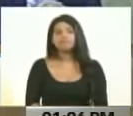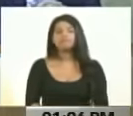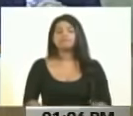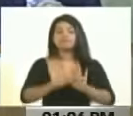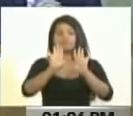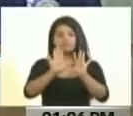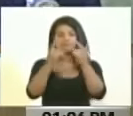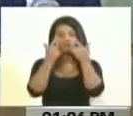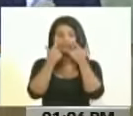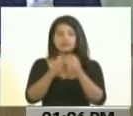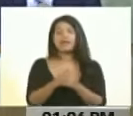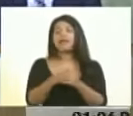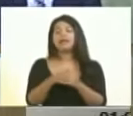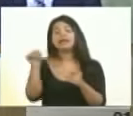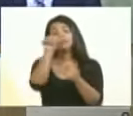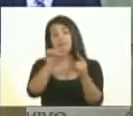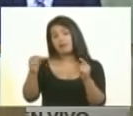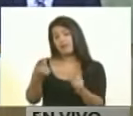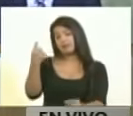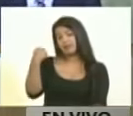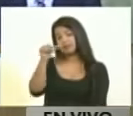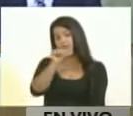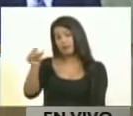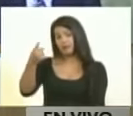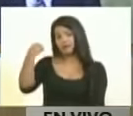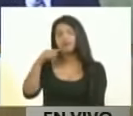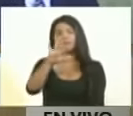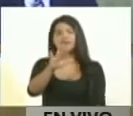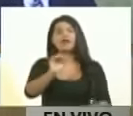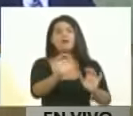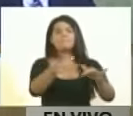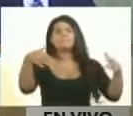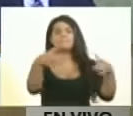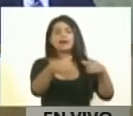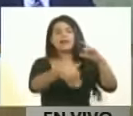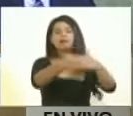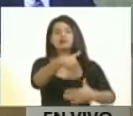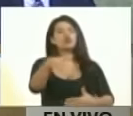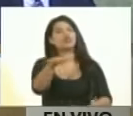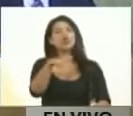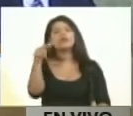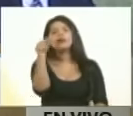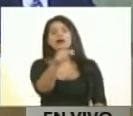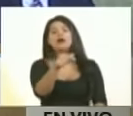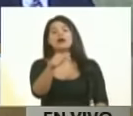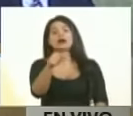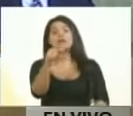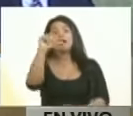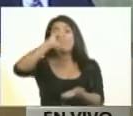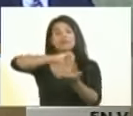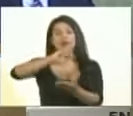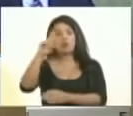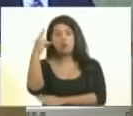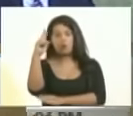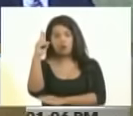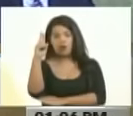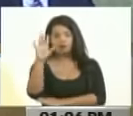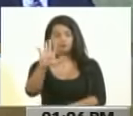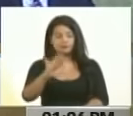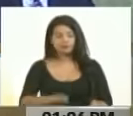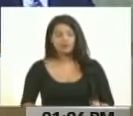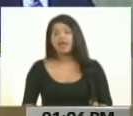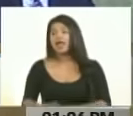Fíjate, la semana pasada hubo una reunión del Parlasur en Montevideo y allí toda la